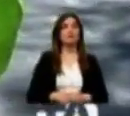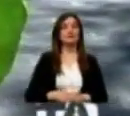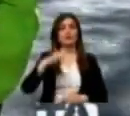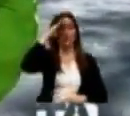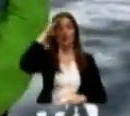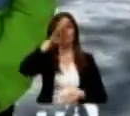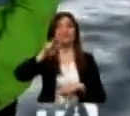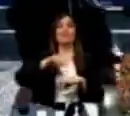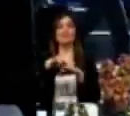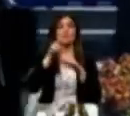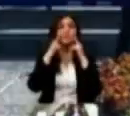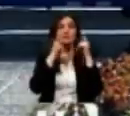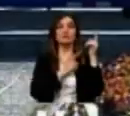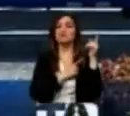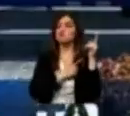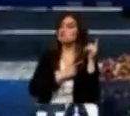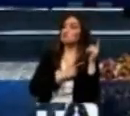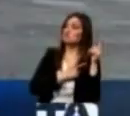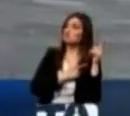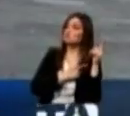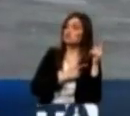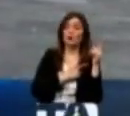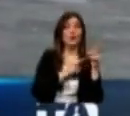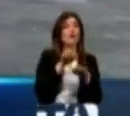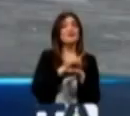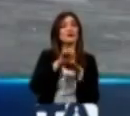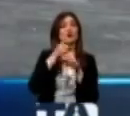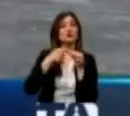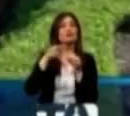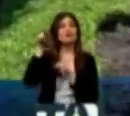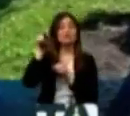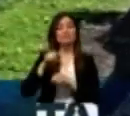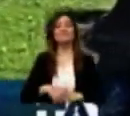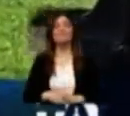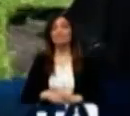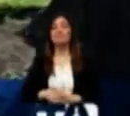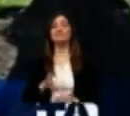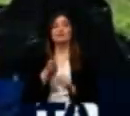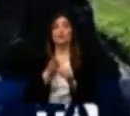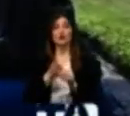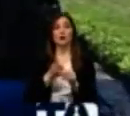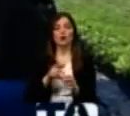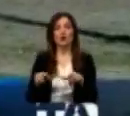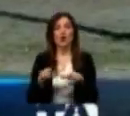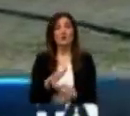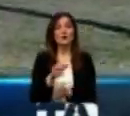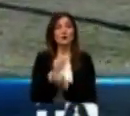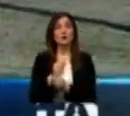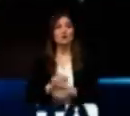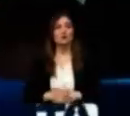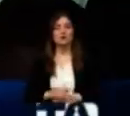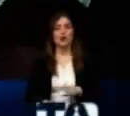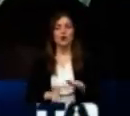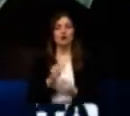La Policía Nacional vigila las zonas comerciales del Distrito Metropolitano de Quito para crear corredores seguros. A pie,